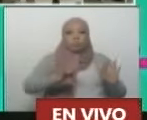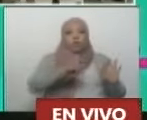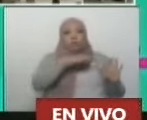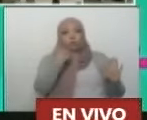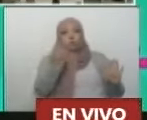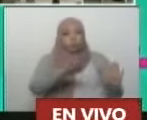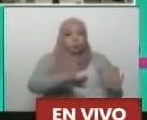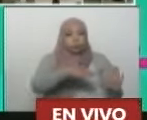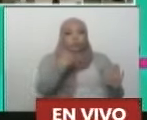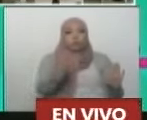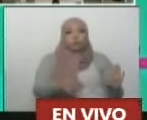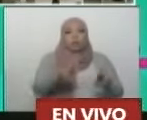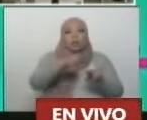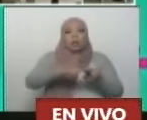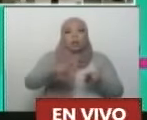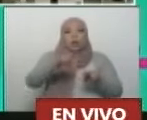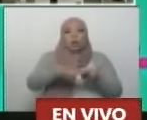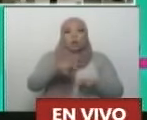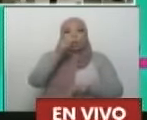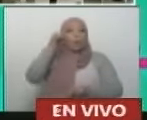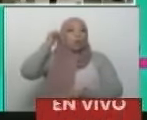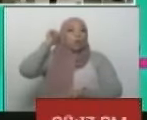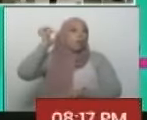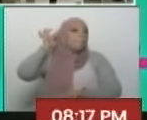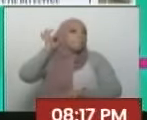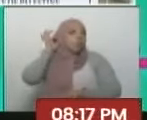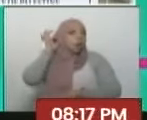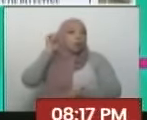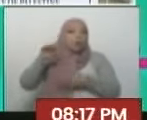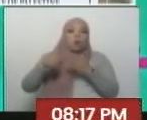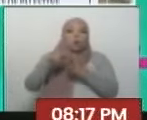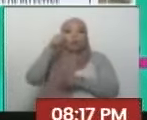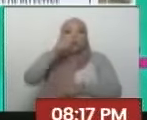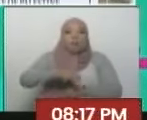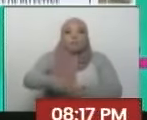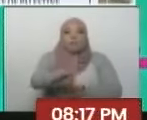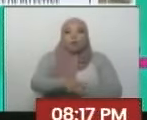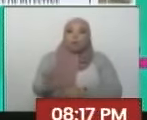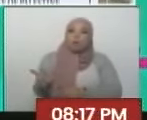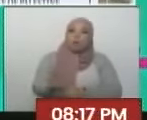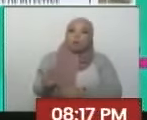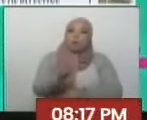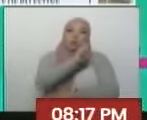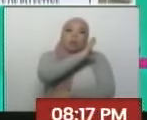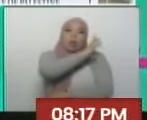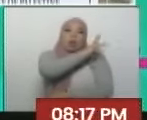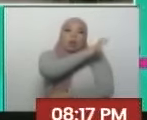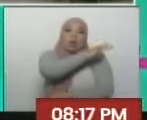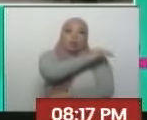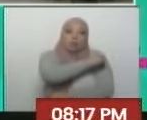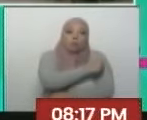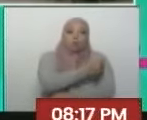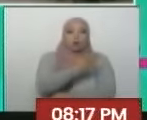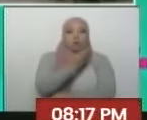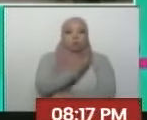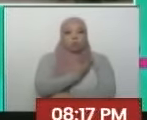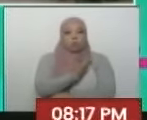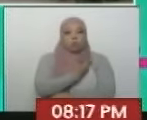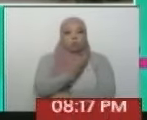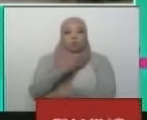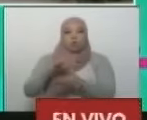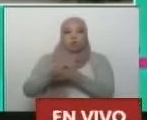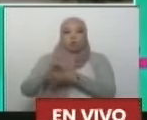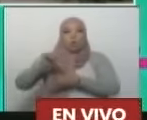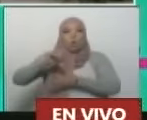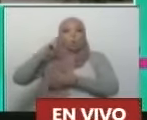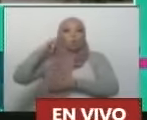masivo contra los niños, las niñas, las mujeres, contra el pueblo palestino. La Alianza Bolivariana para los Pueblos de Nuestra